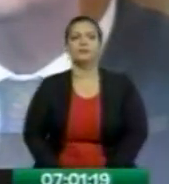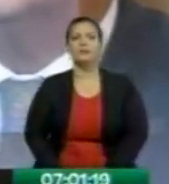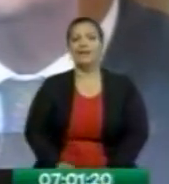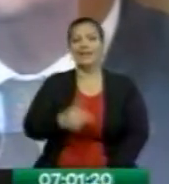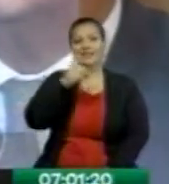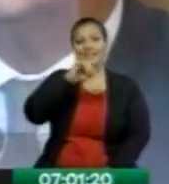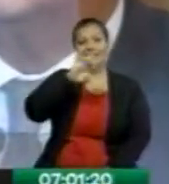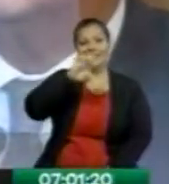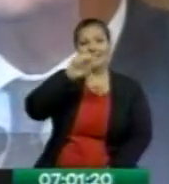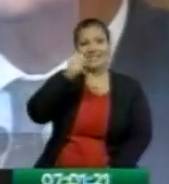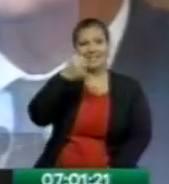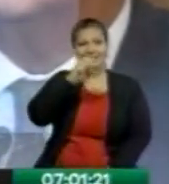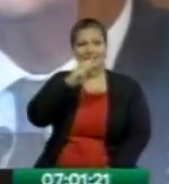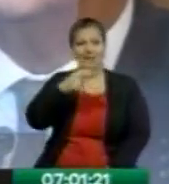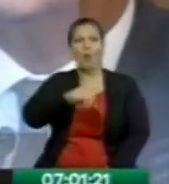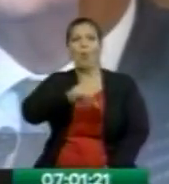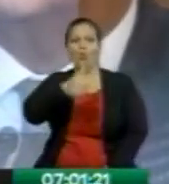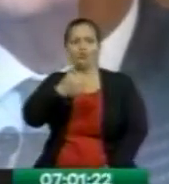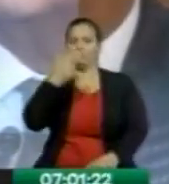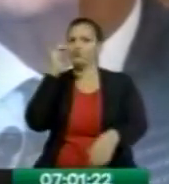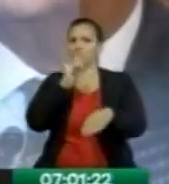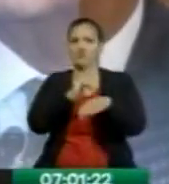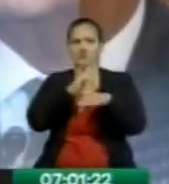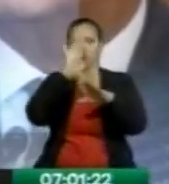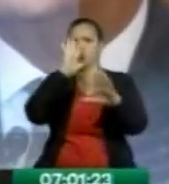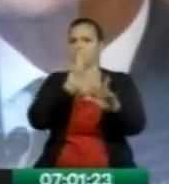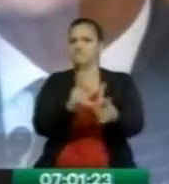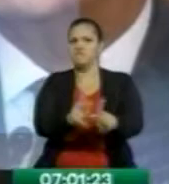subsidio al diésel para el sector empresarial